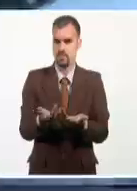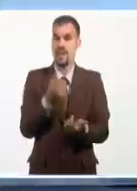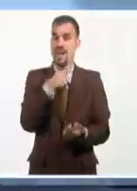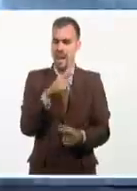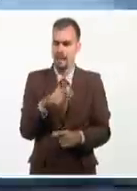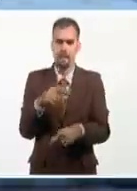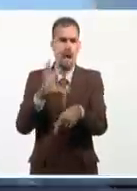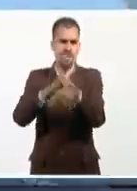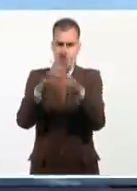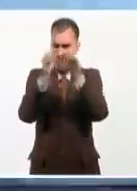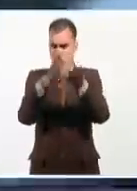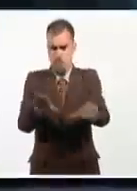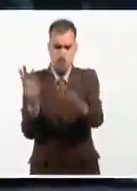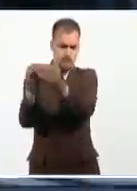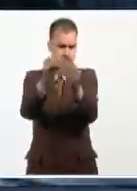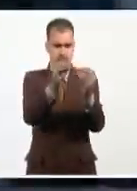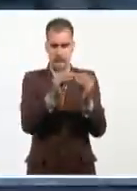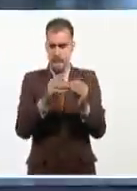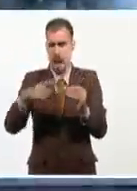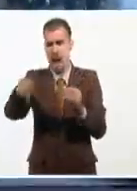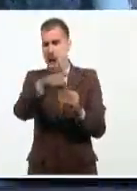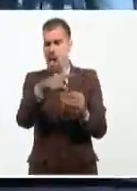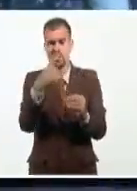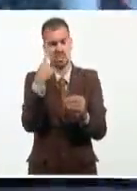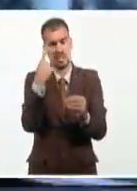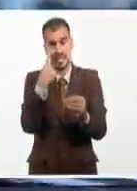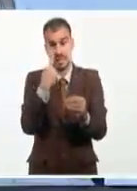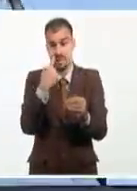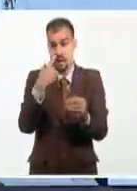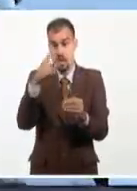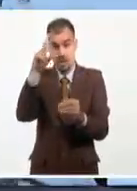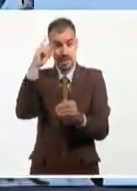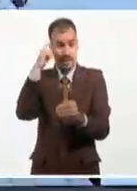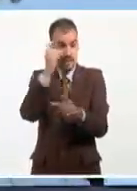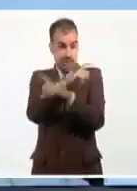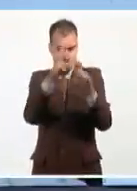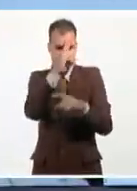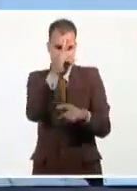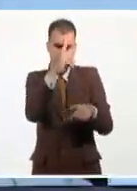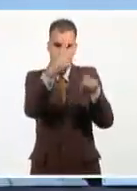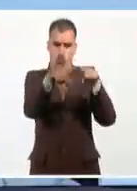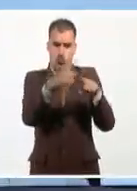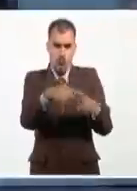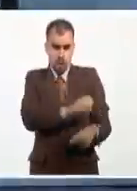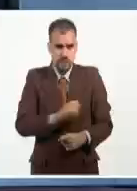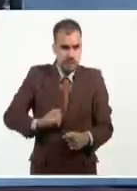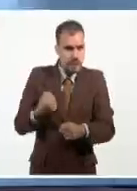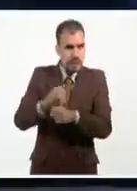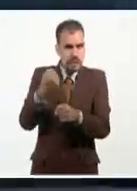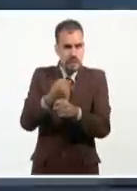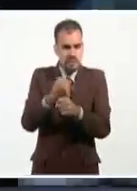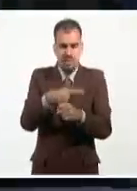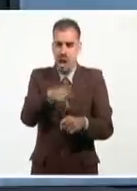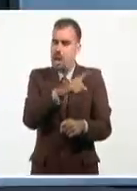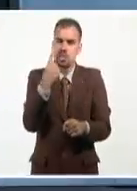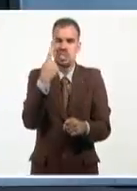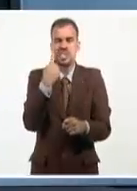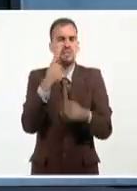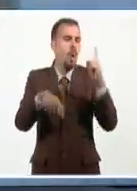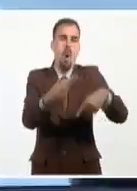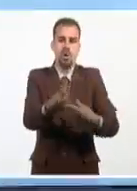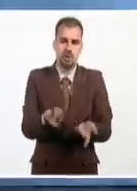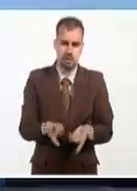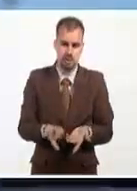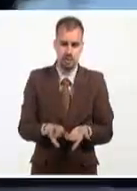violar protocolos, pareciera una bofetada al esfuerzo de nuestro personal de salud y los científicos, y también a los consejos de defensa a todos los